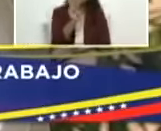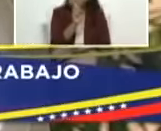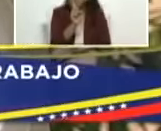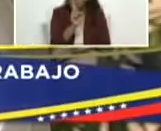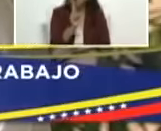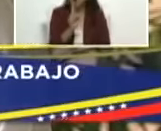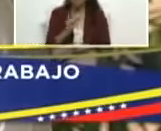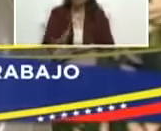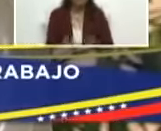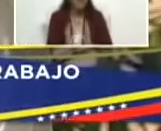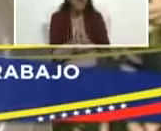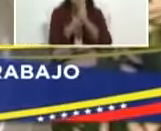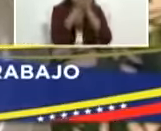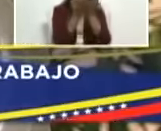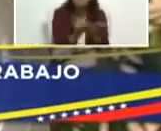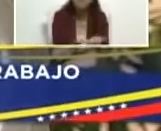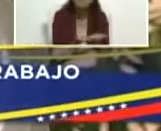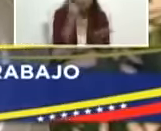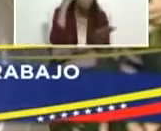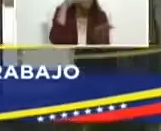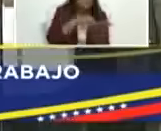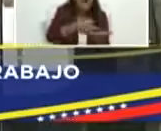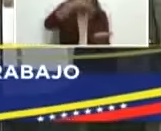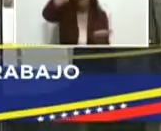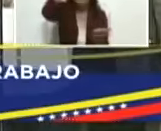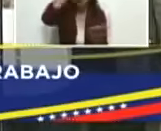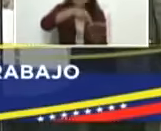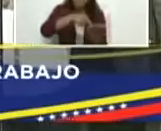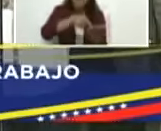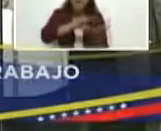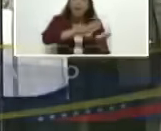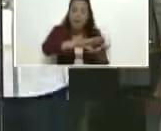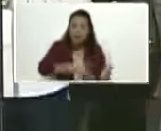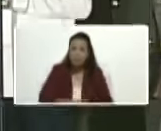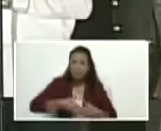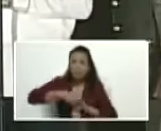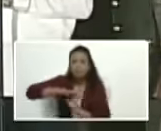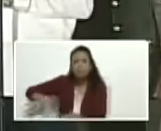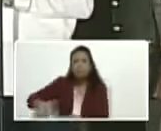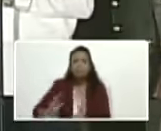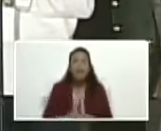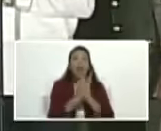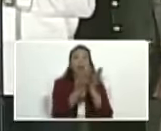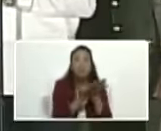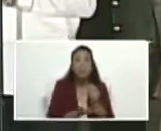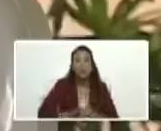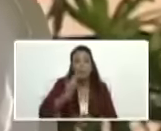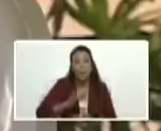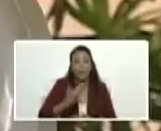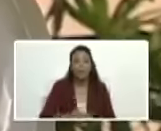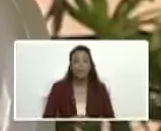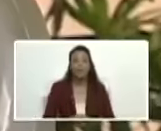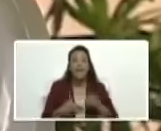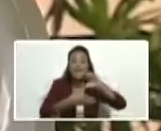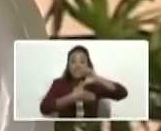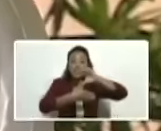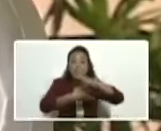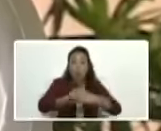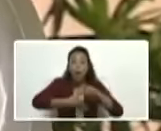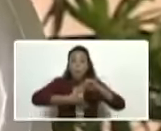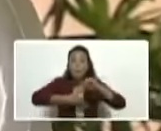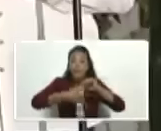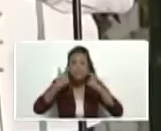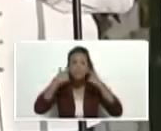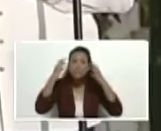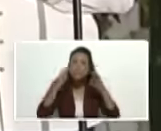el libro el destino. Así que en estos temas, asegurar que Sudamérica se